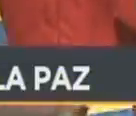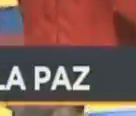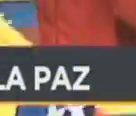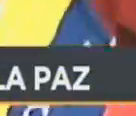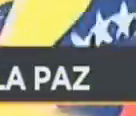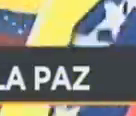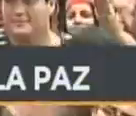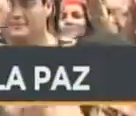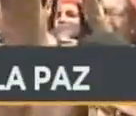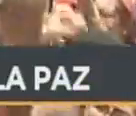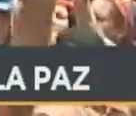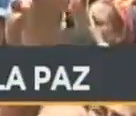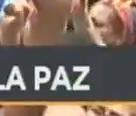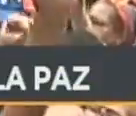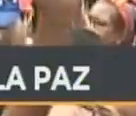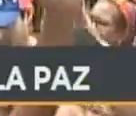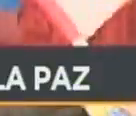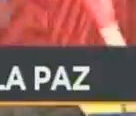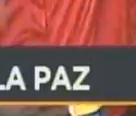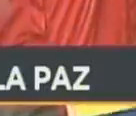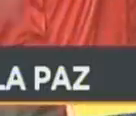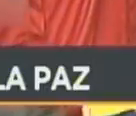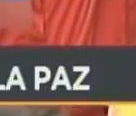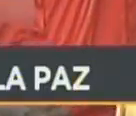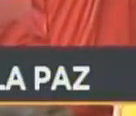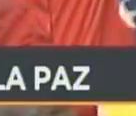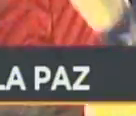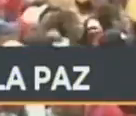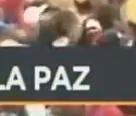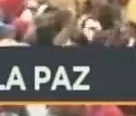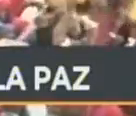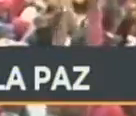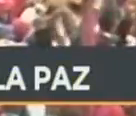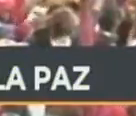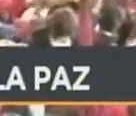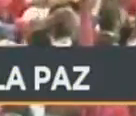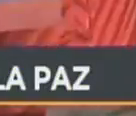Nacional Constituyente! ¡Que viva la patria!